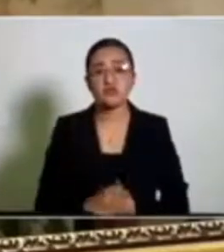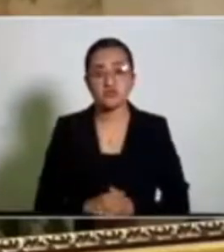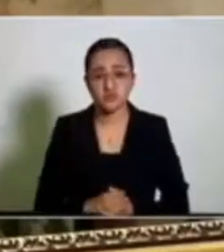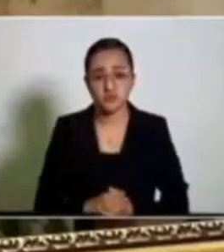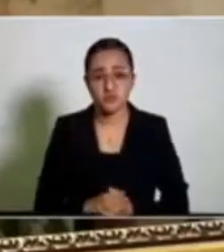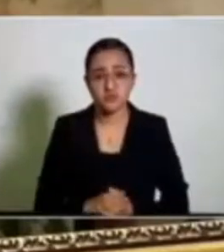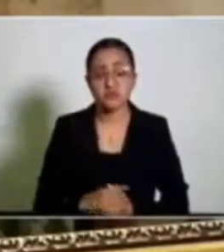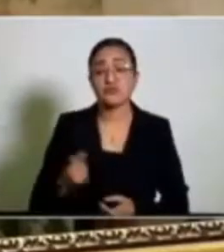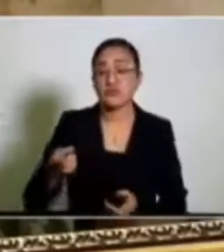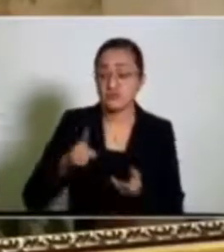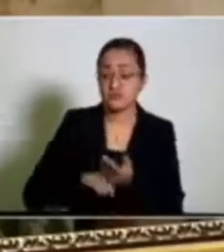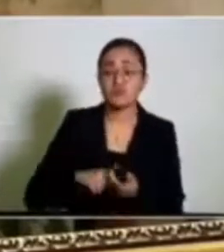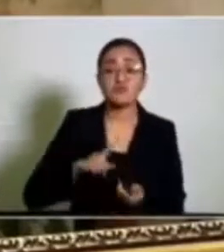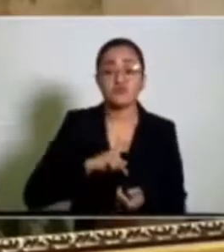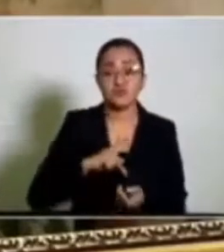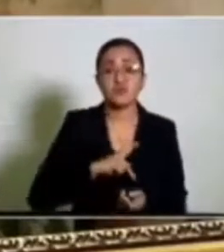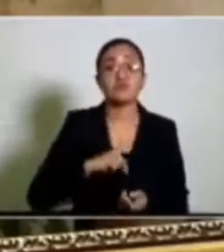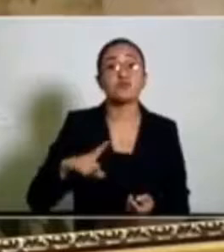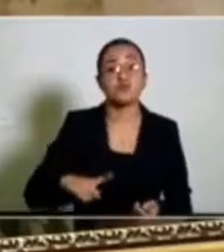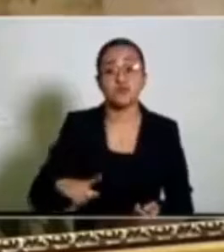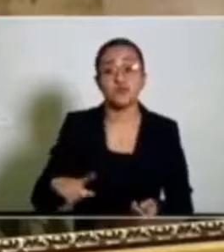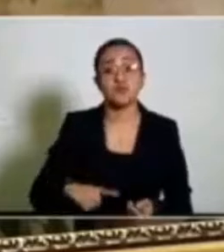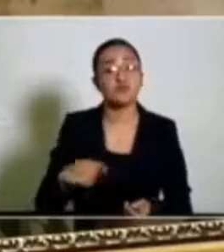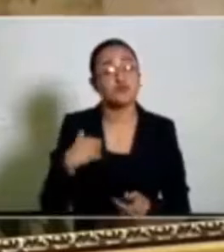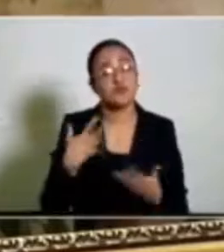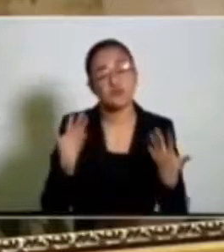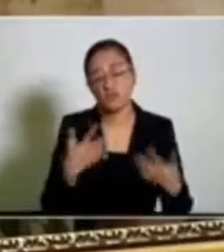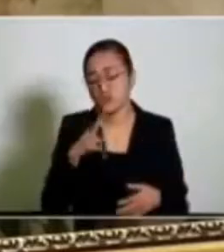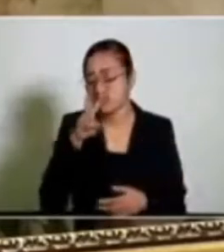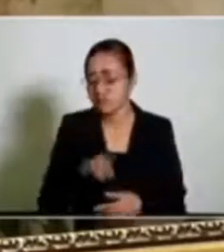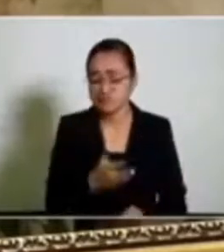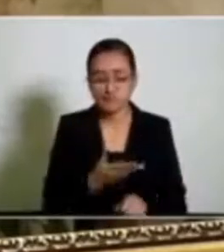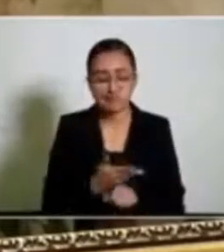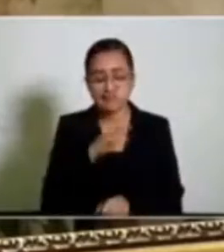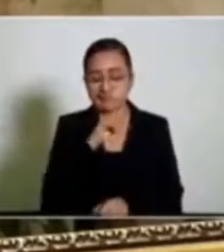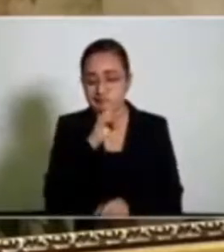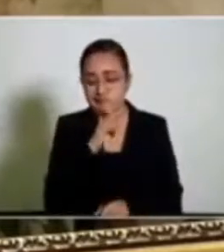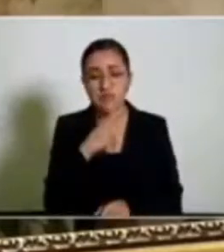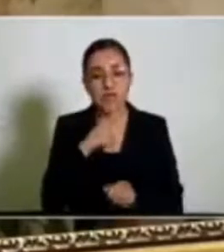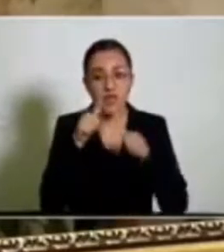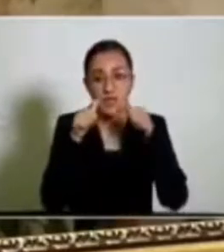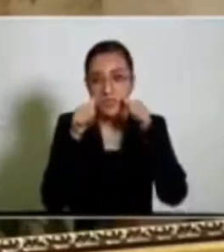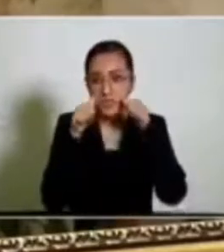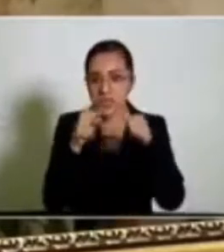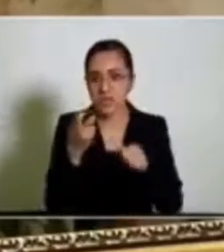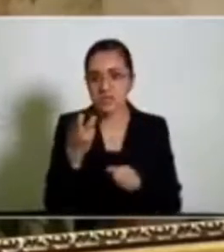En el gobierno estamos preocupados, estamos